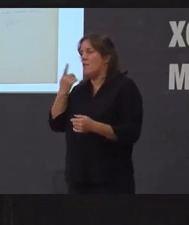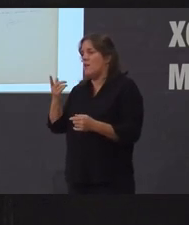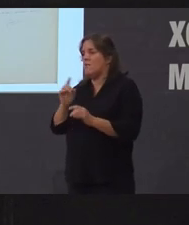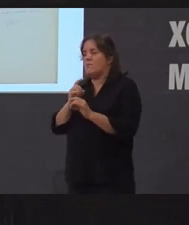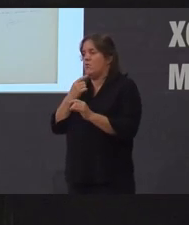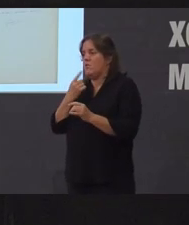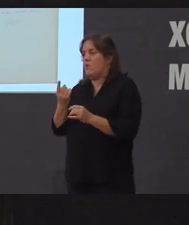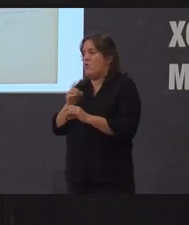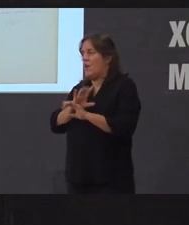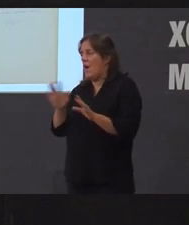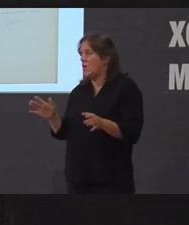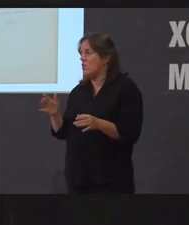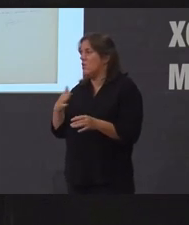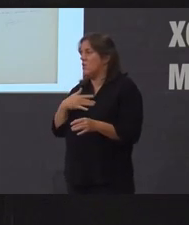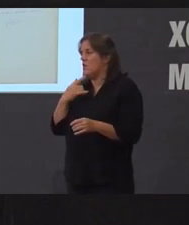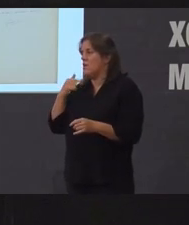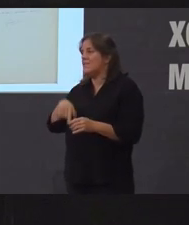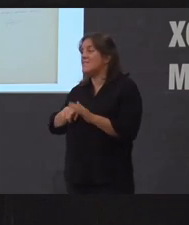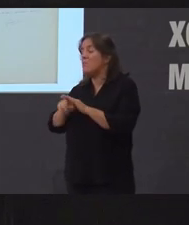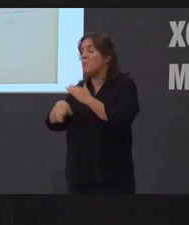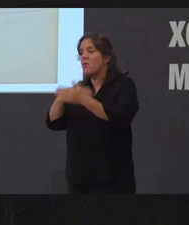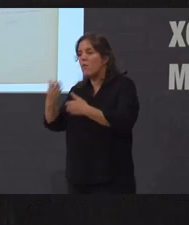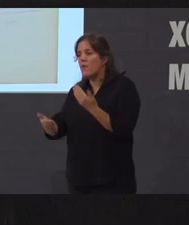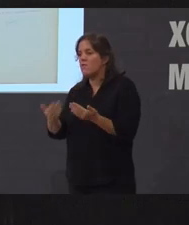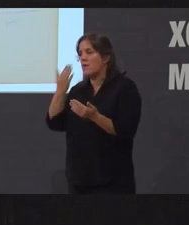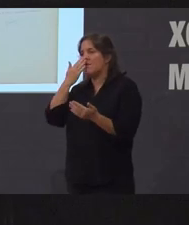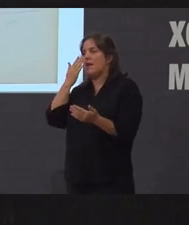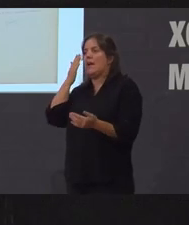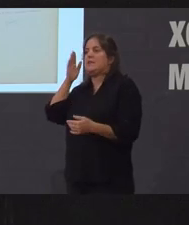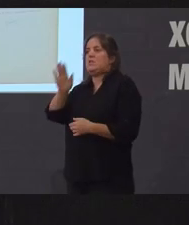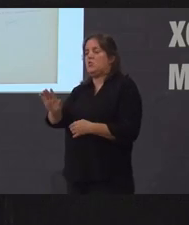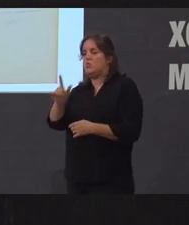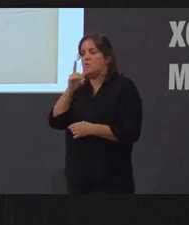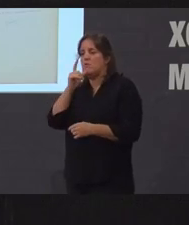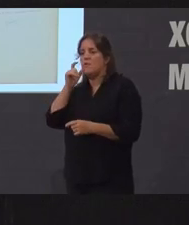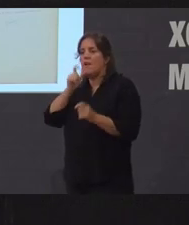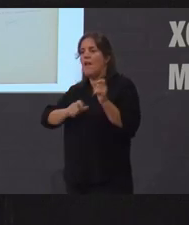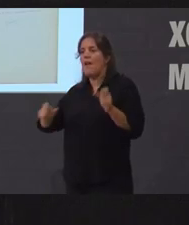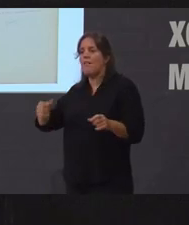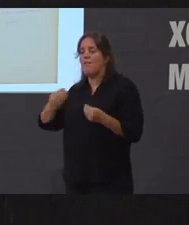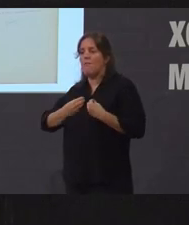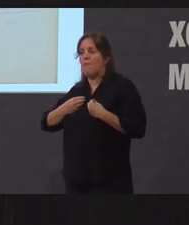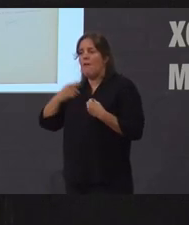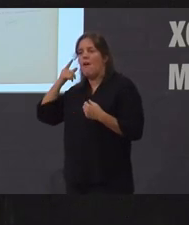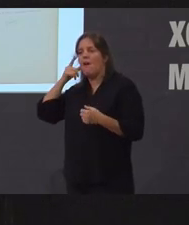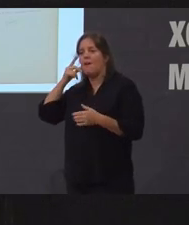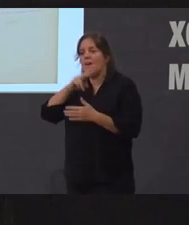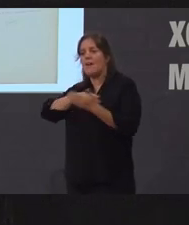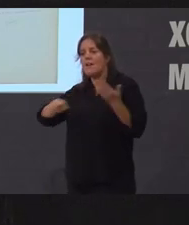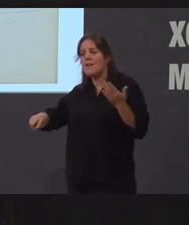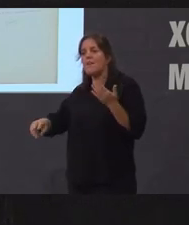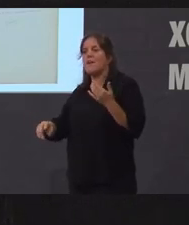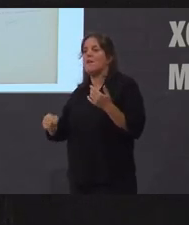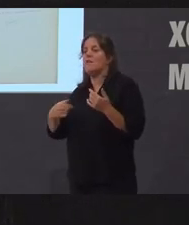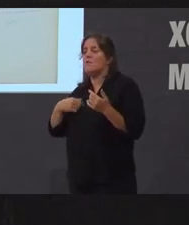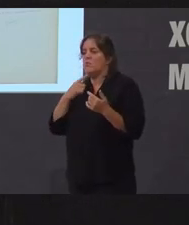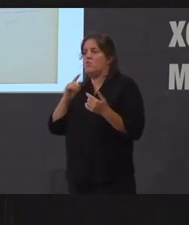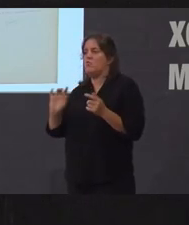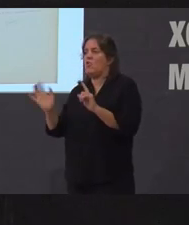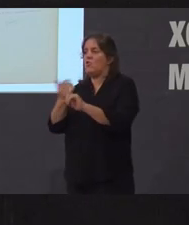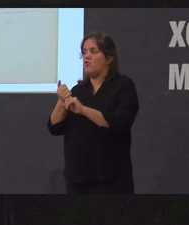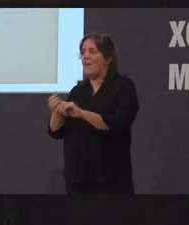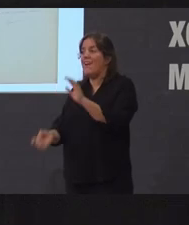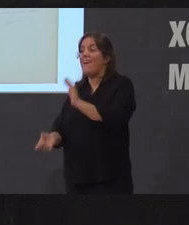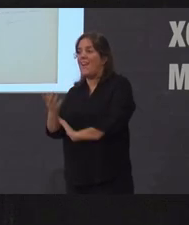que polo menos este proceso, esta actitude da poboación galega levou á emisión desta legislación, en a que ven é certo que, como vostede